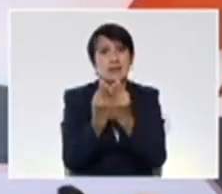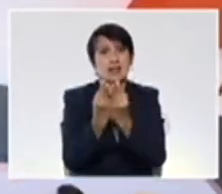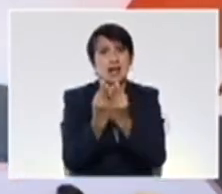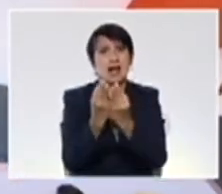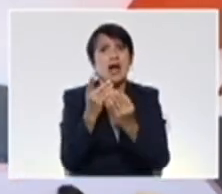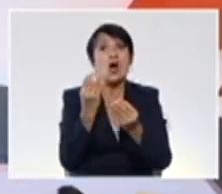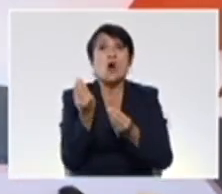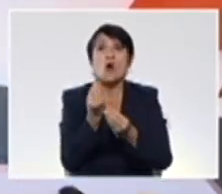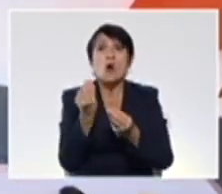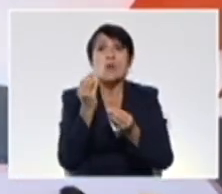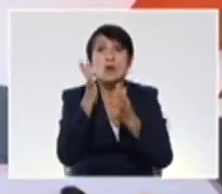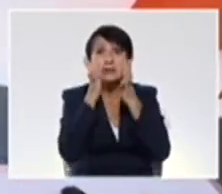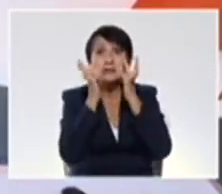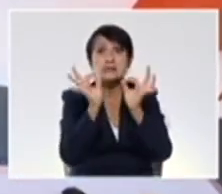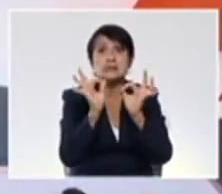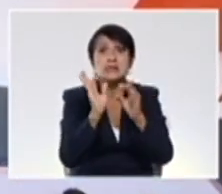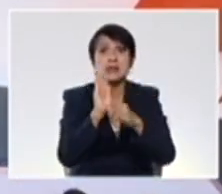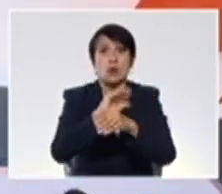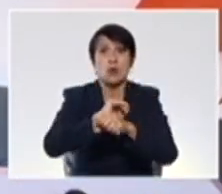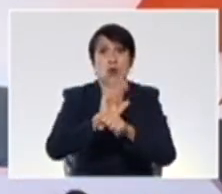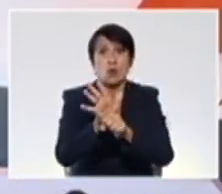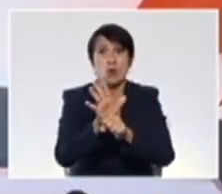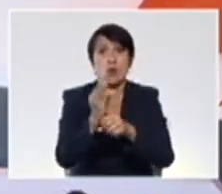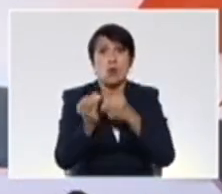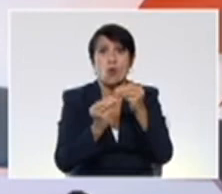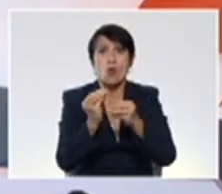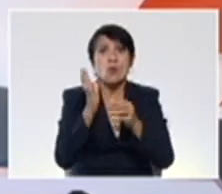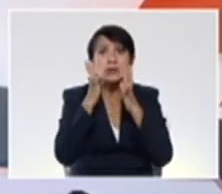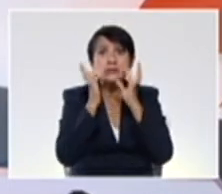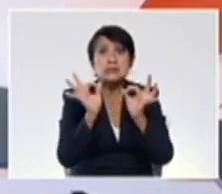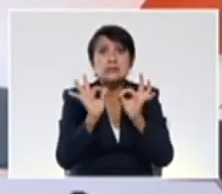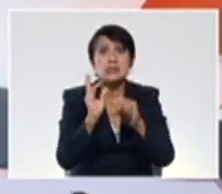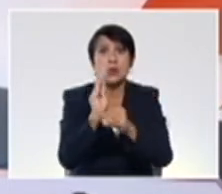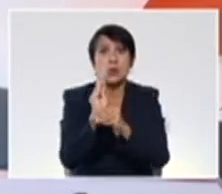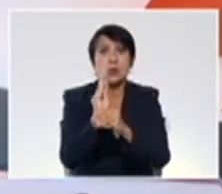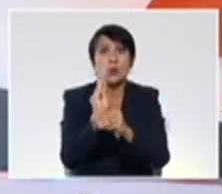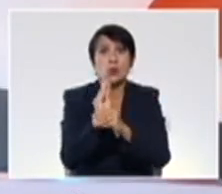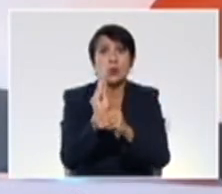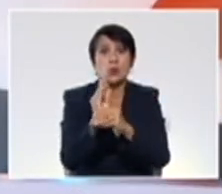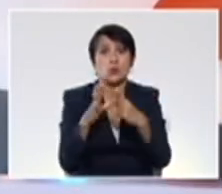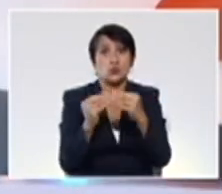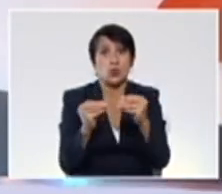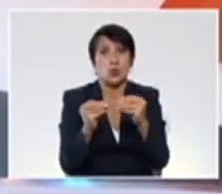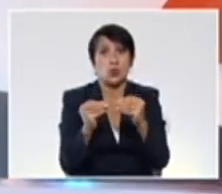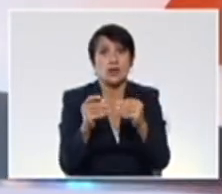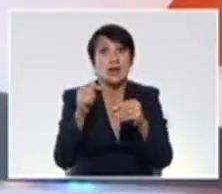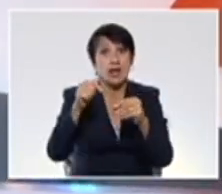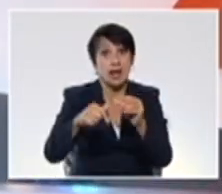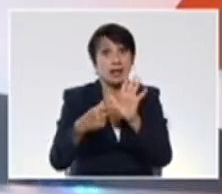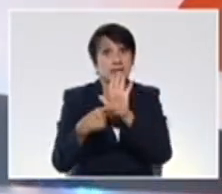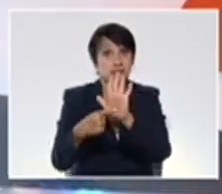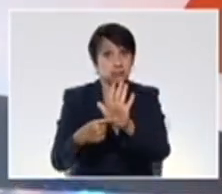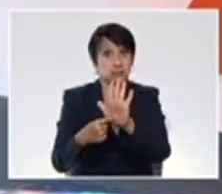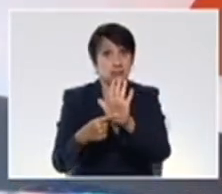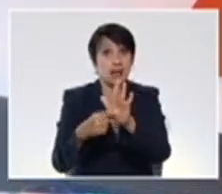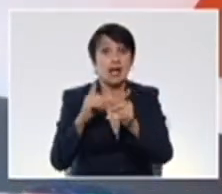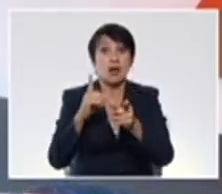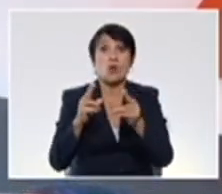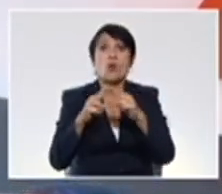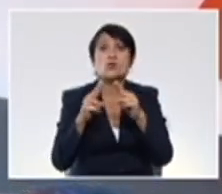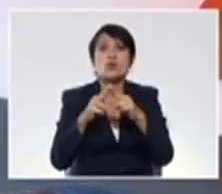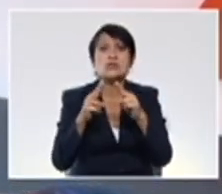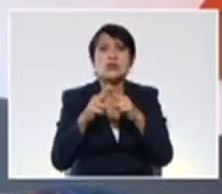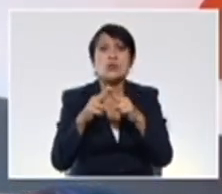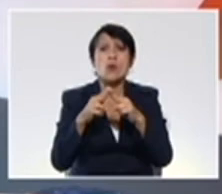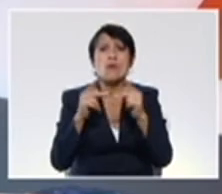la prevención del COVID, de transmitirlo, ¿verdad? Y para ello, hoy traje un electrodoméstico que también es conocido por